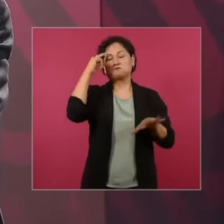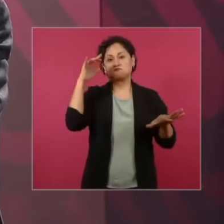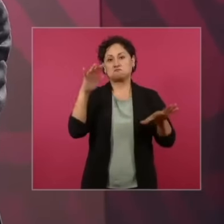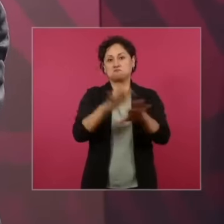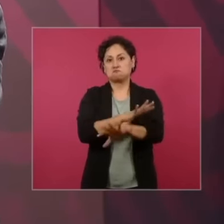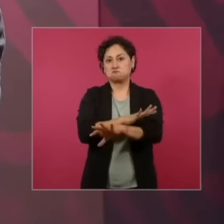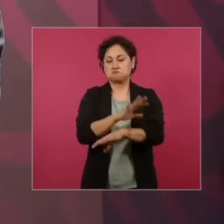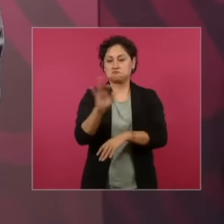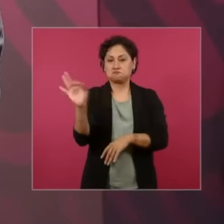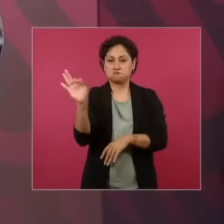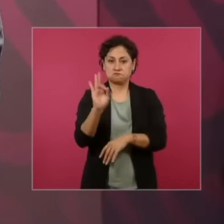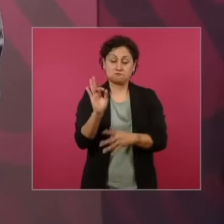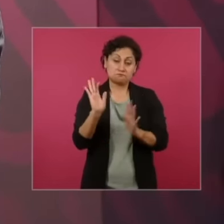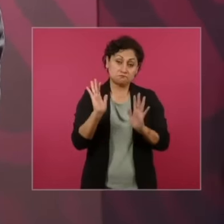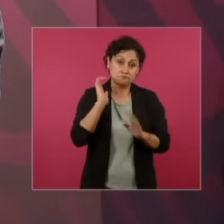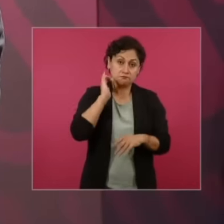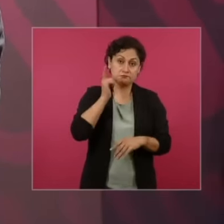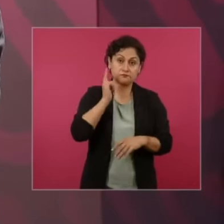No.